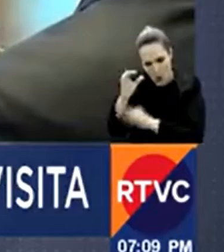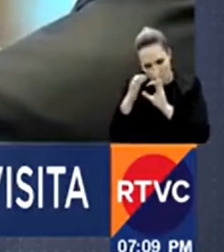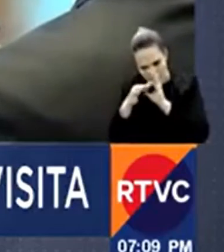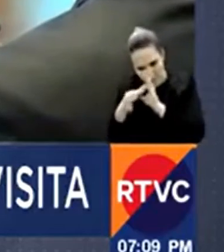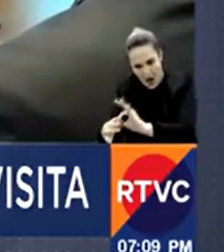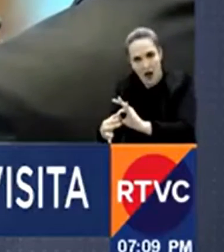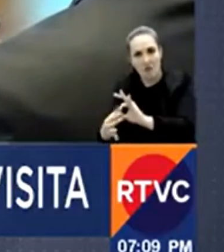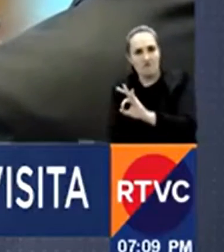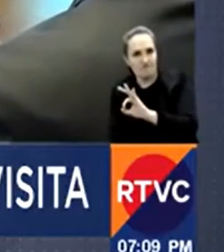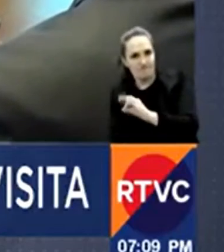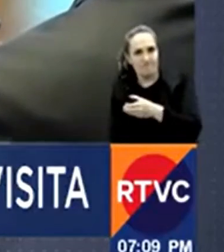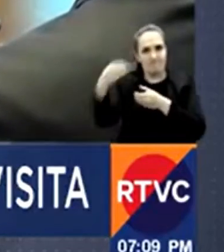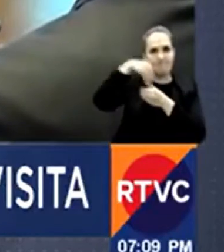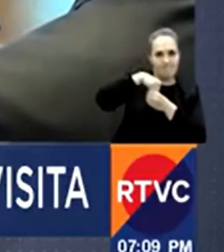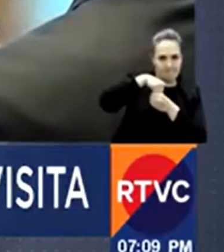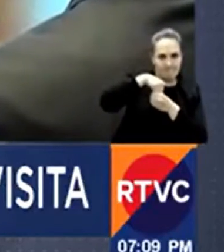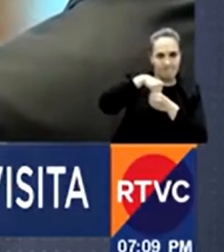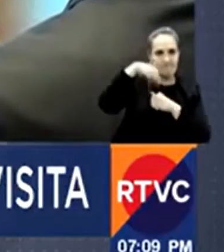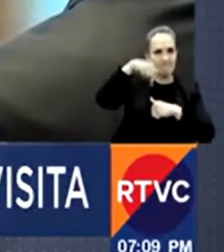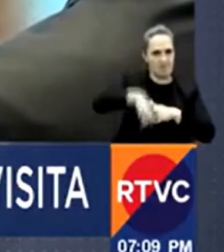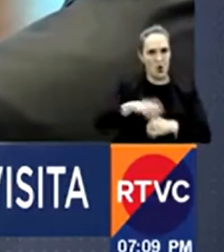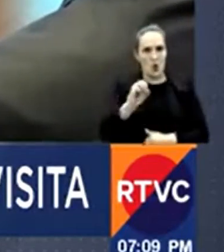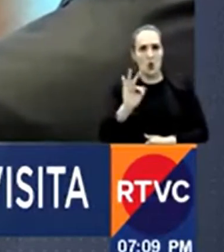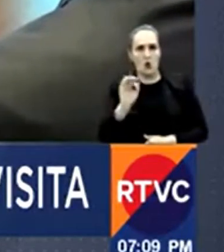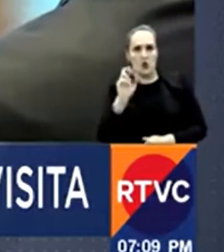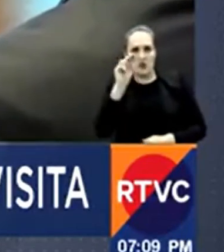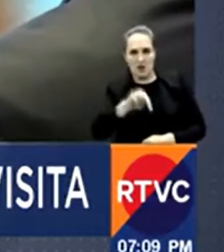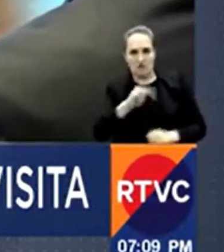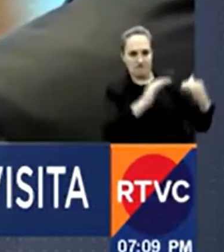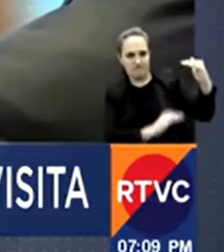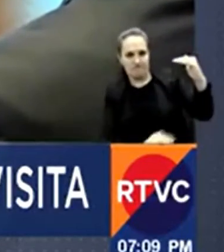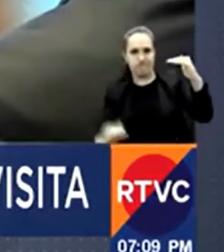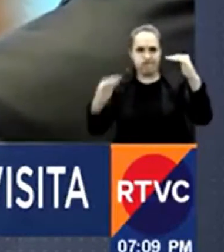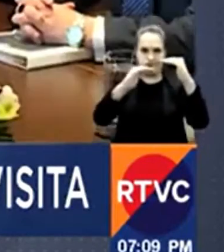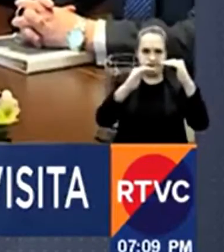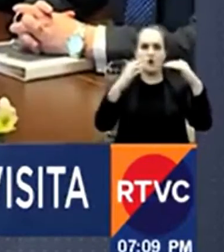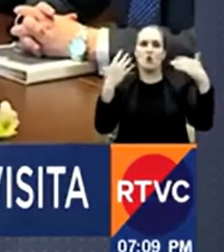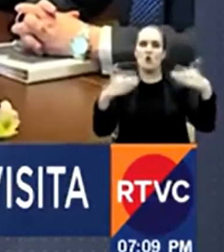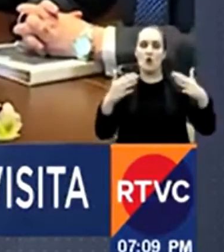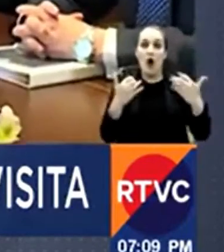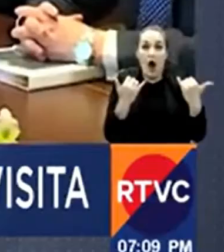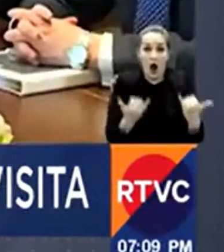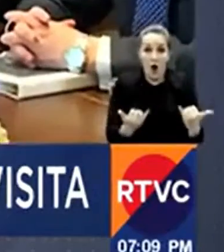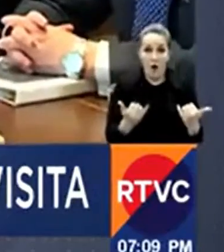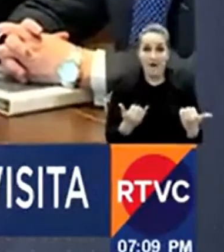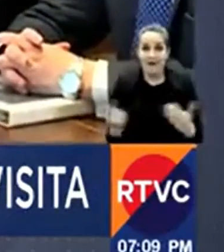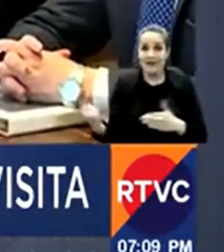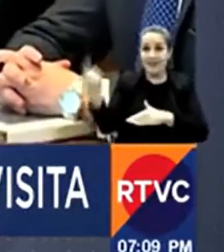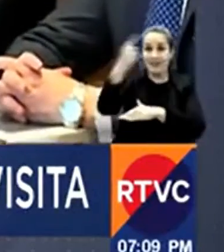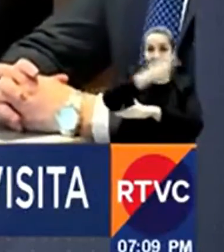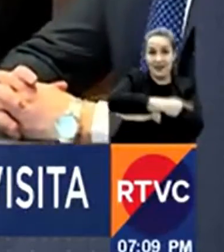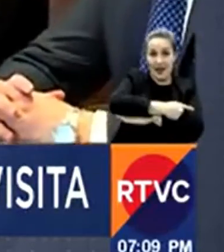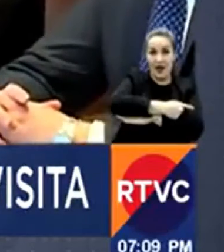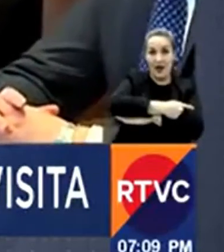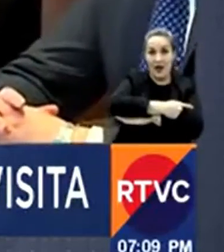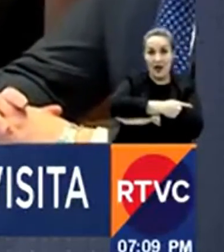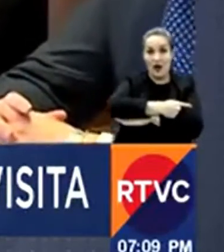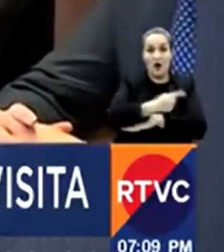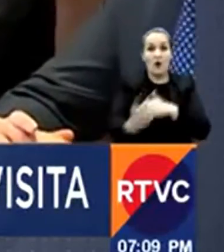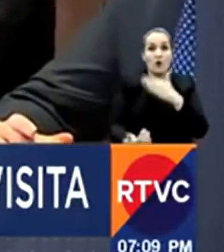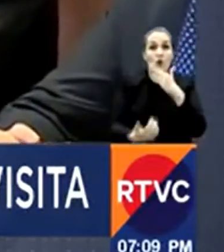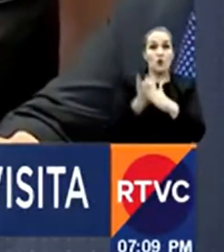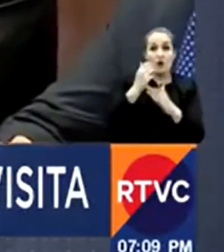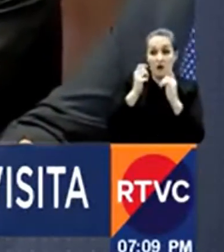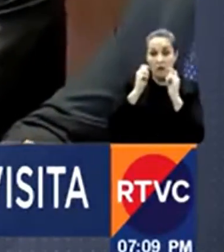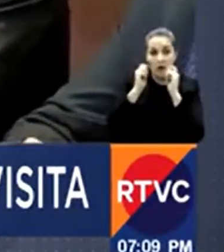una importancia significativa ante el mundo. Además, el mismo día de la posesión del nuevo